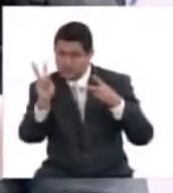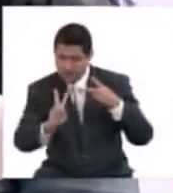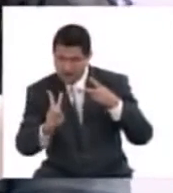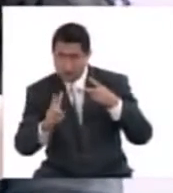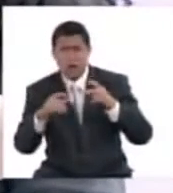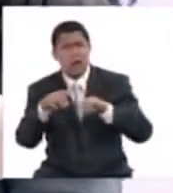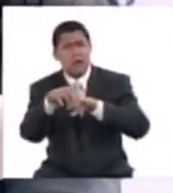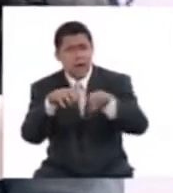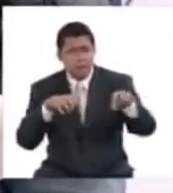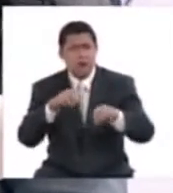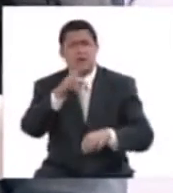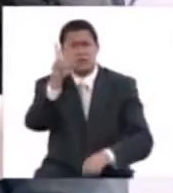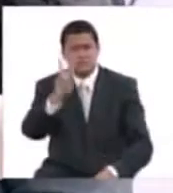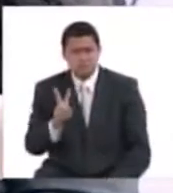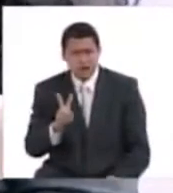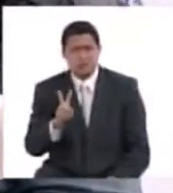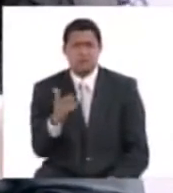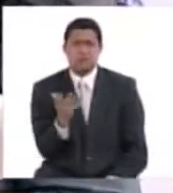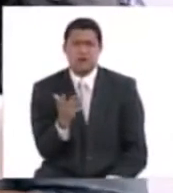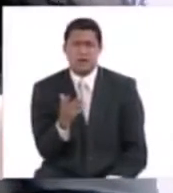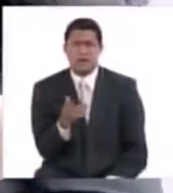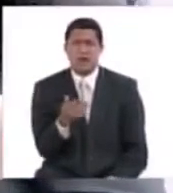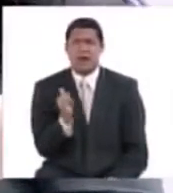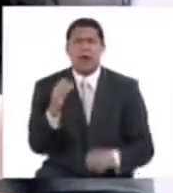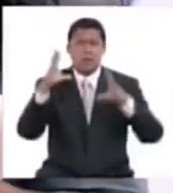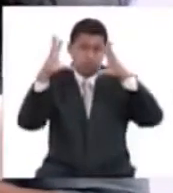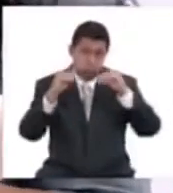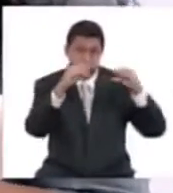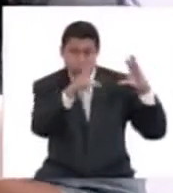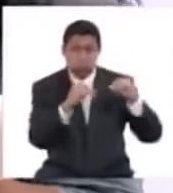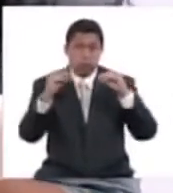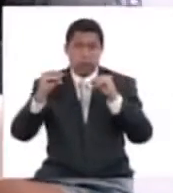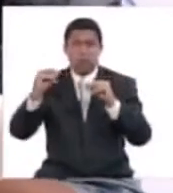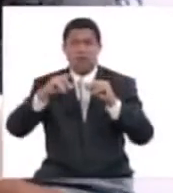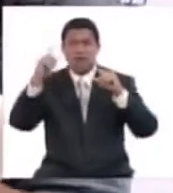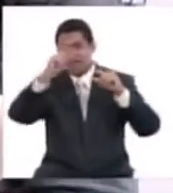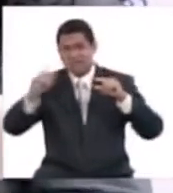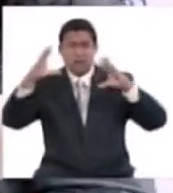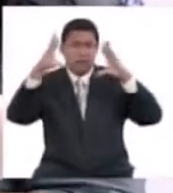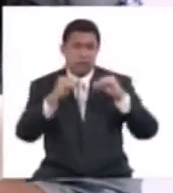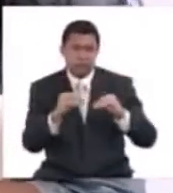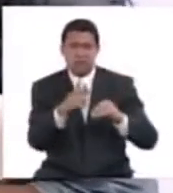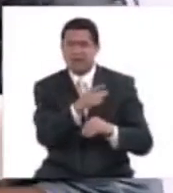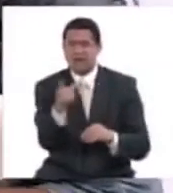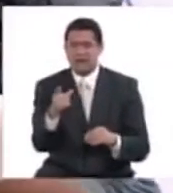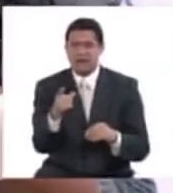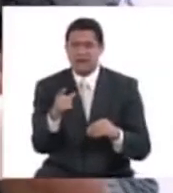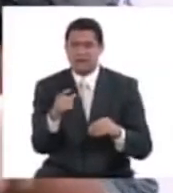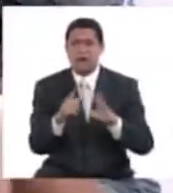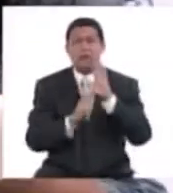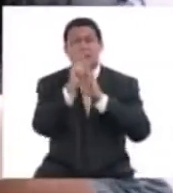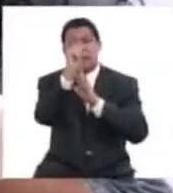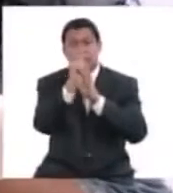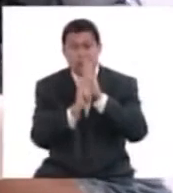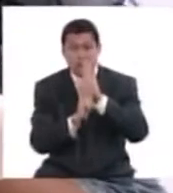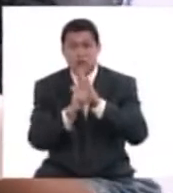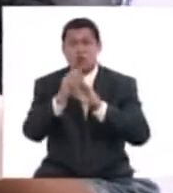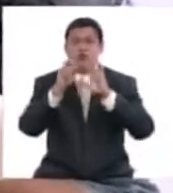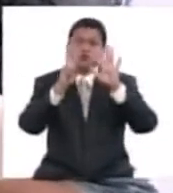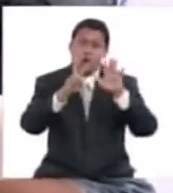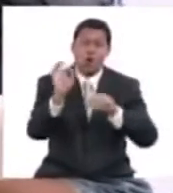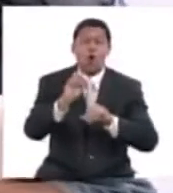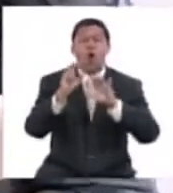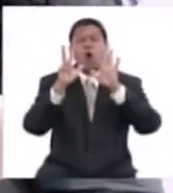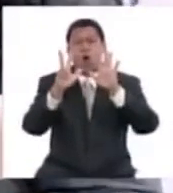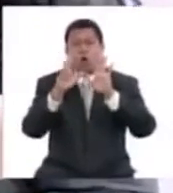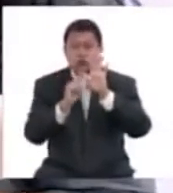gran parte del país, en líneas generales, hay apagones. Eso puede generar que las temperaturas, que son de 2 a 8 grados